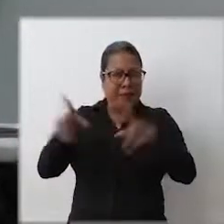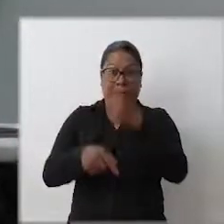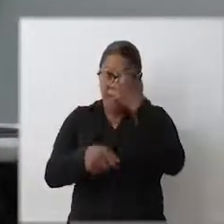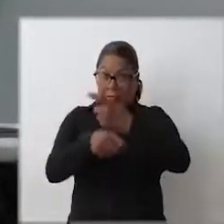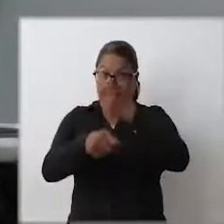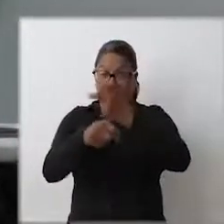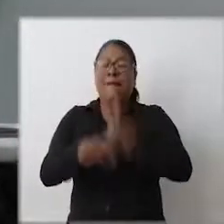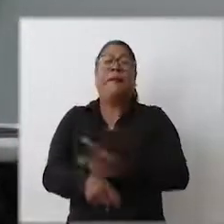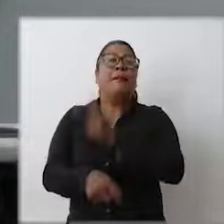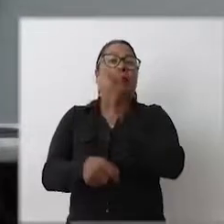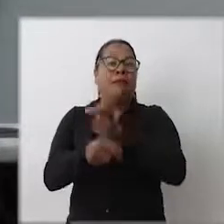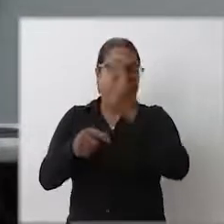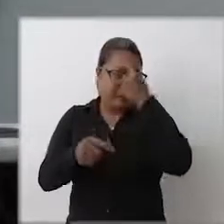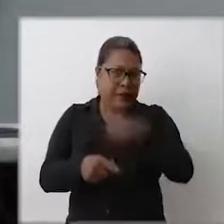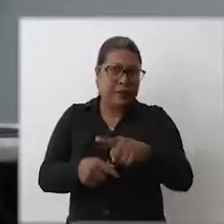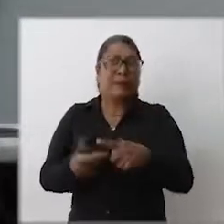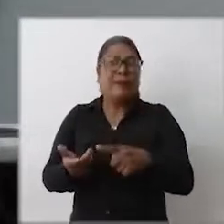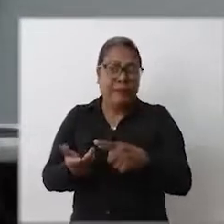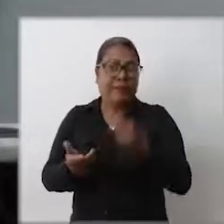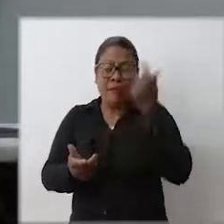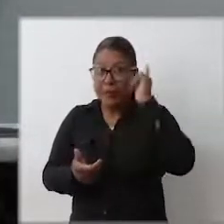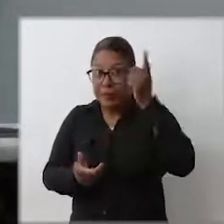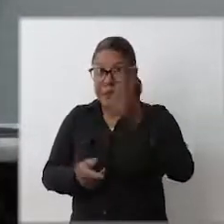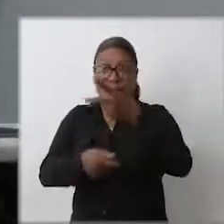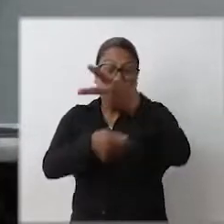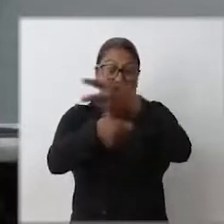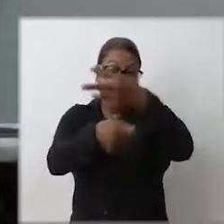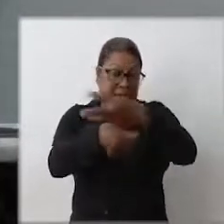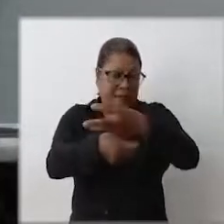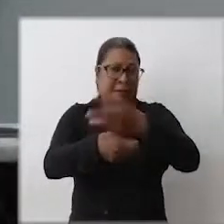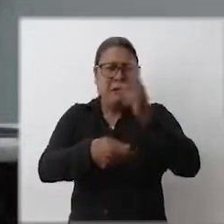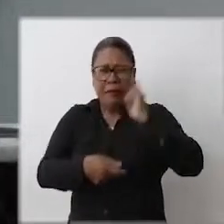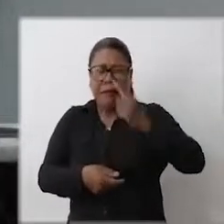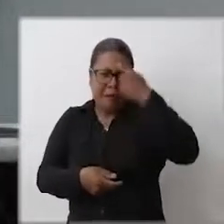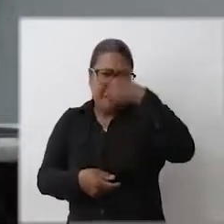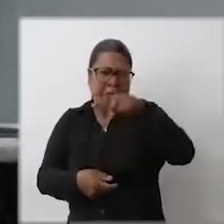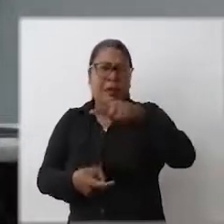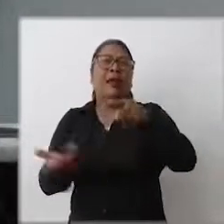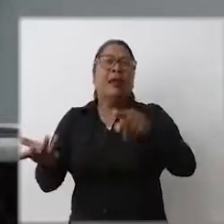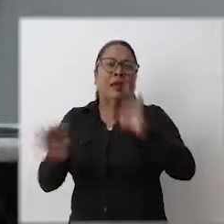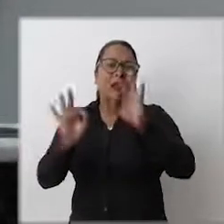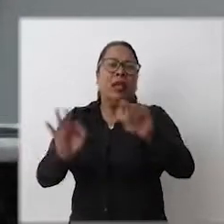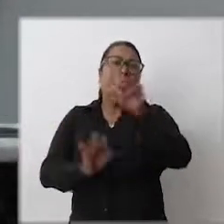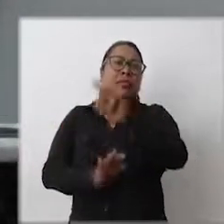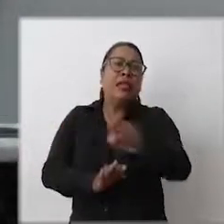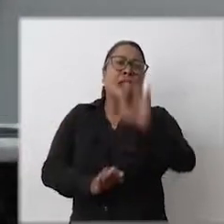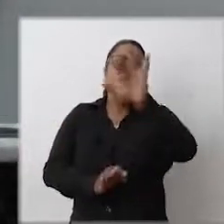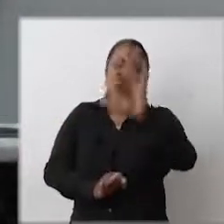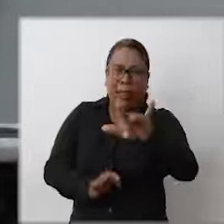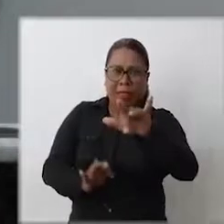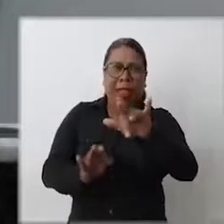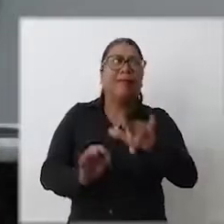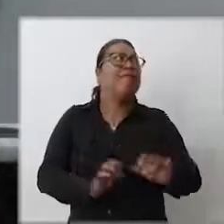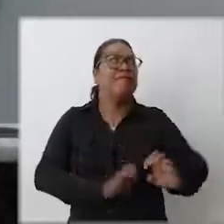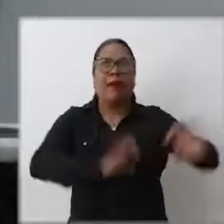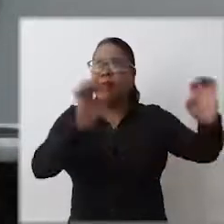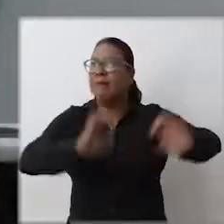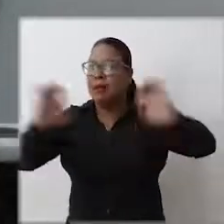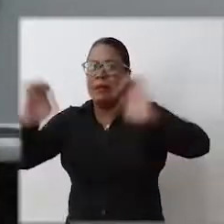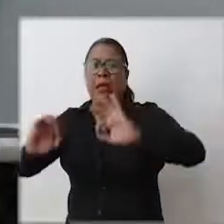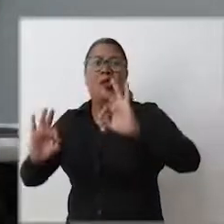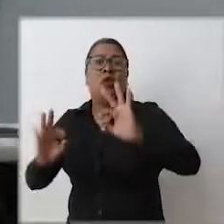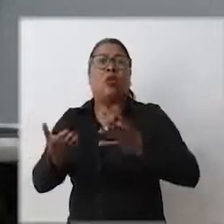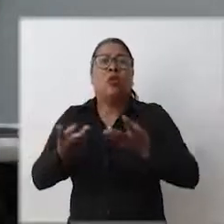leídos por cualquier dispositivo móvil. En concordancia con la visión de ciudad educadora,